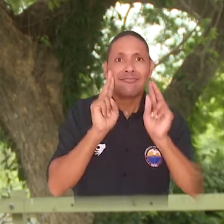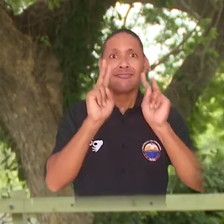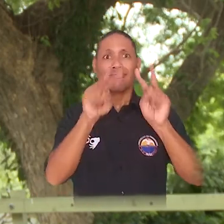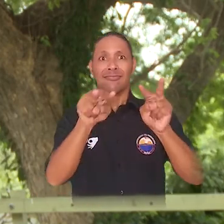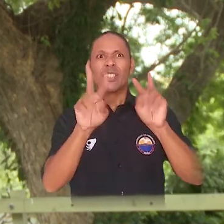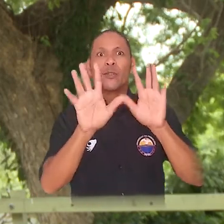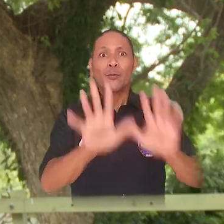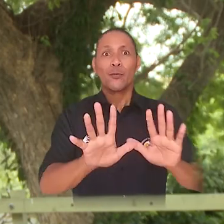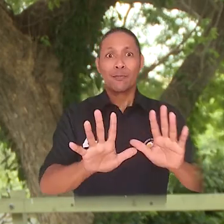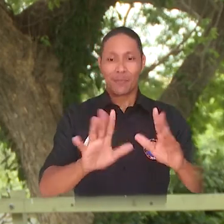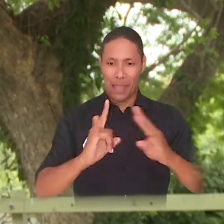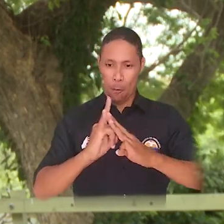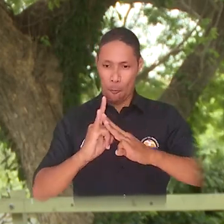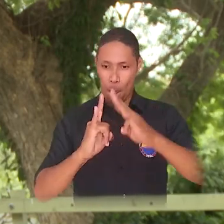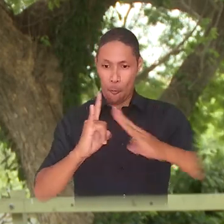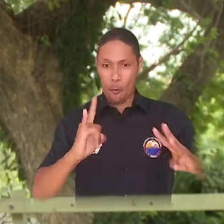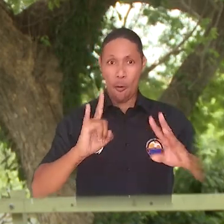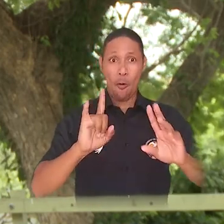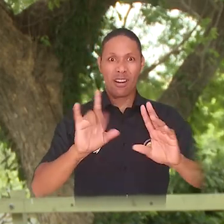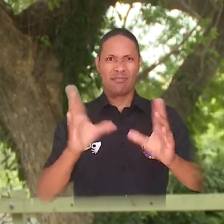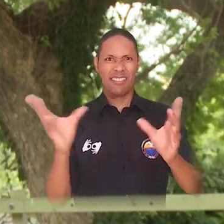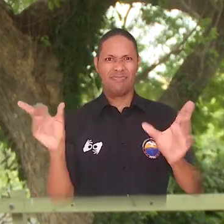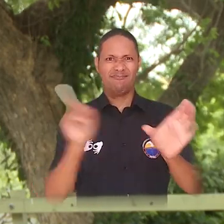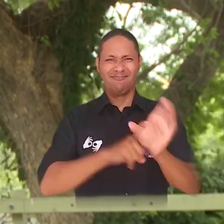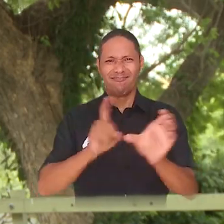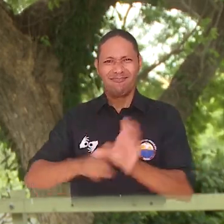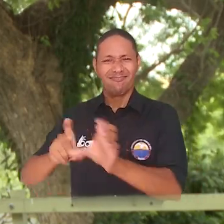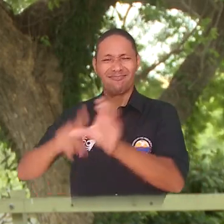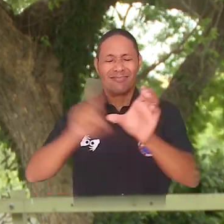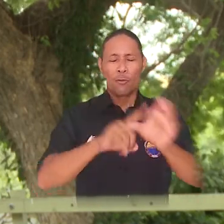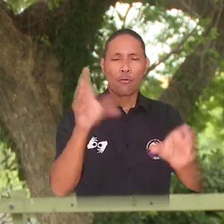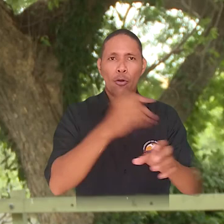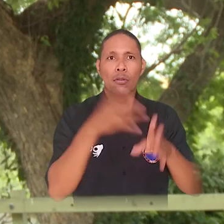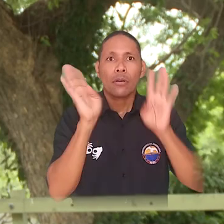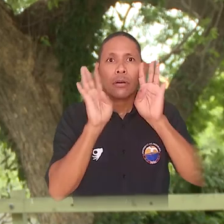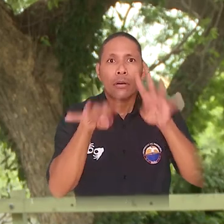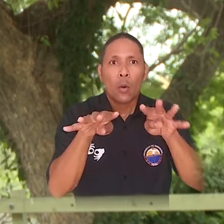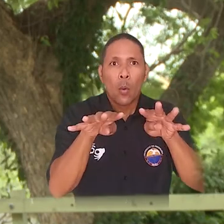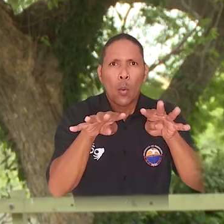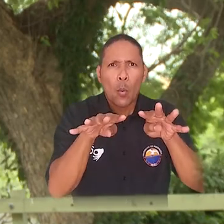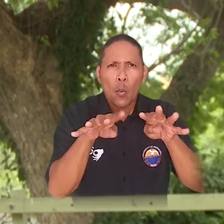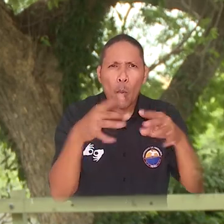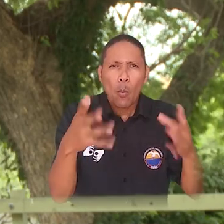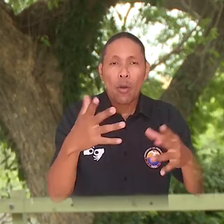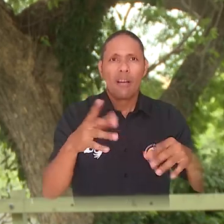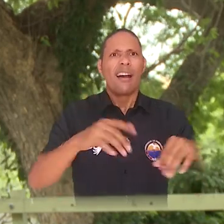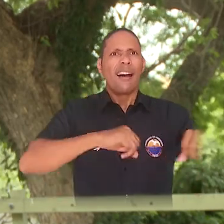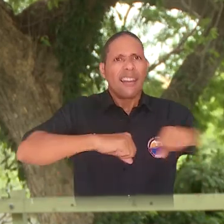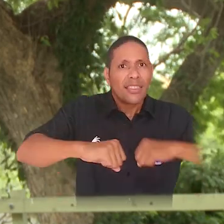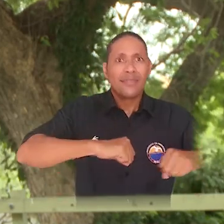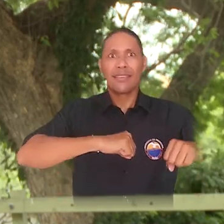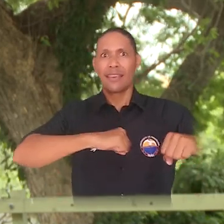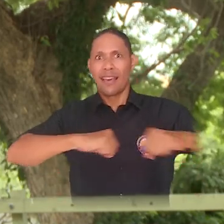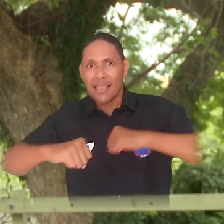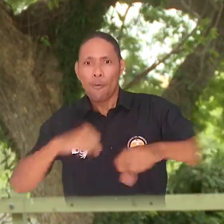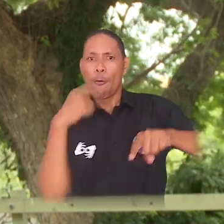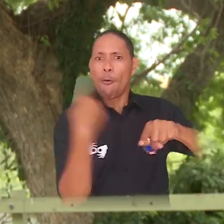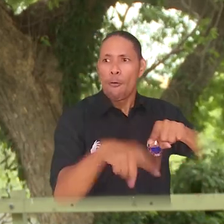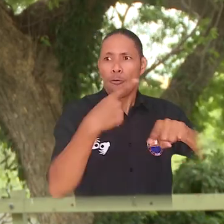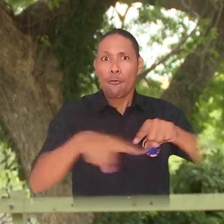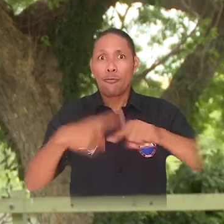integrantes de la familia UniMagdalena estuvieron atentos a cada instante de la transmisión, motivados por cada actividad